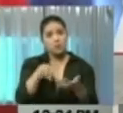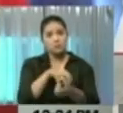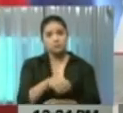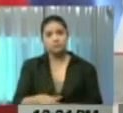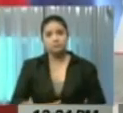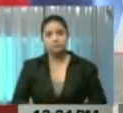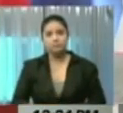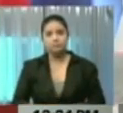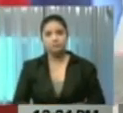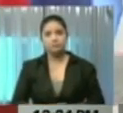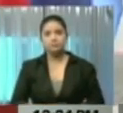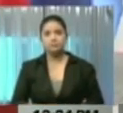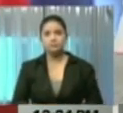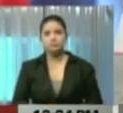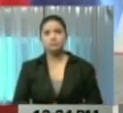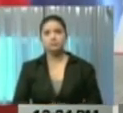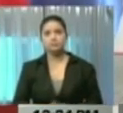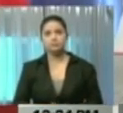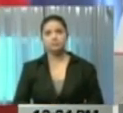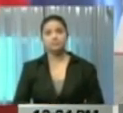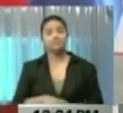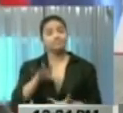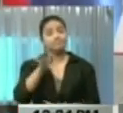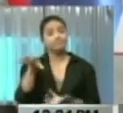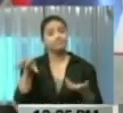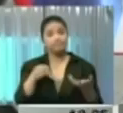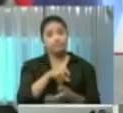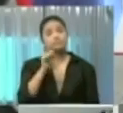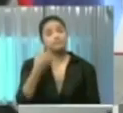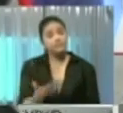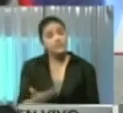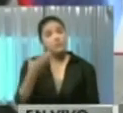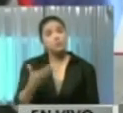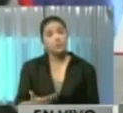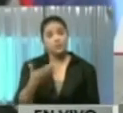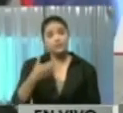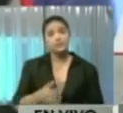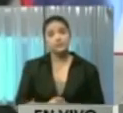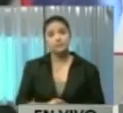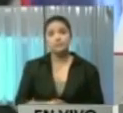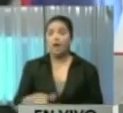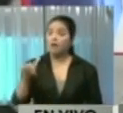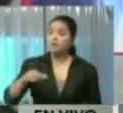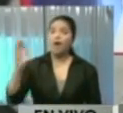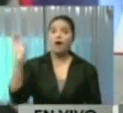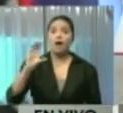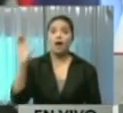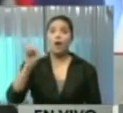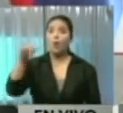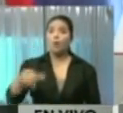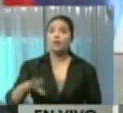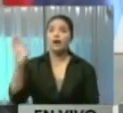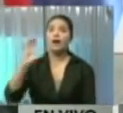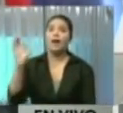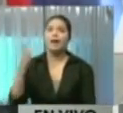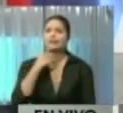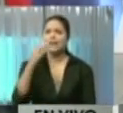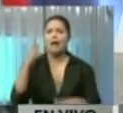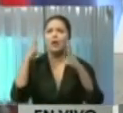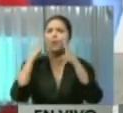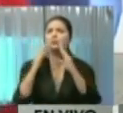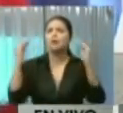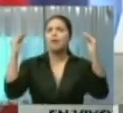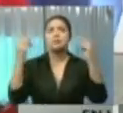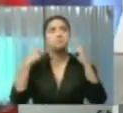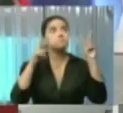situación indeseable. Es una crisis importante. Hoy estamos en esta Caracas, estamos en el centro de Caracas, en la esquina del Chorro. La